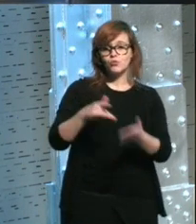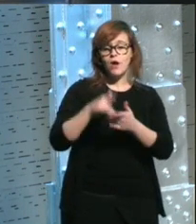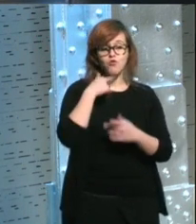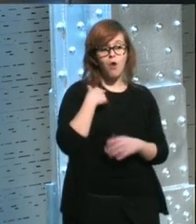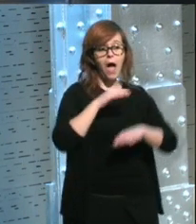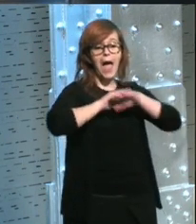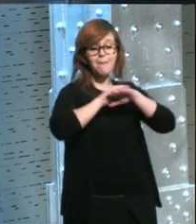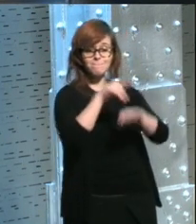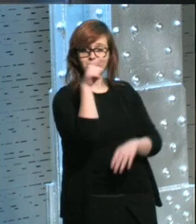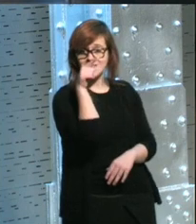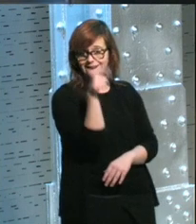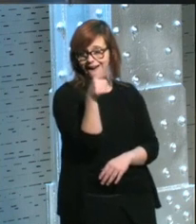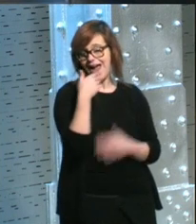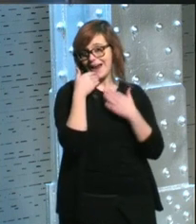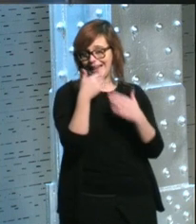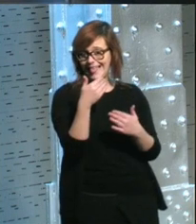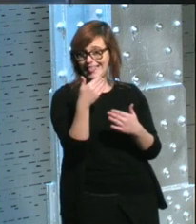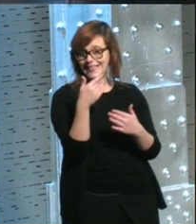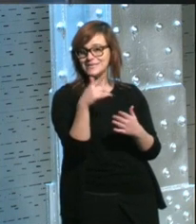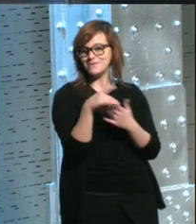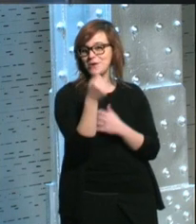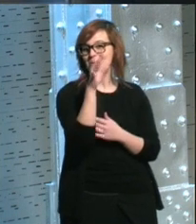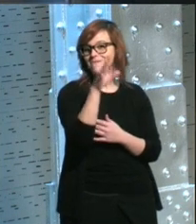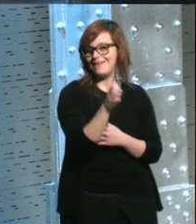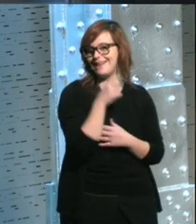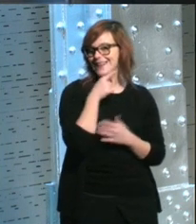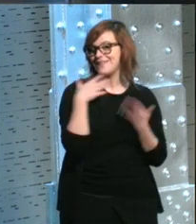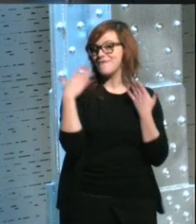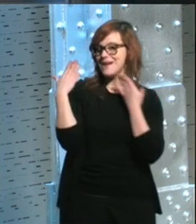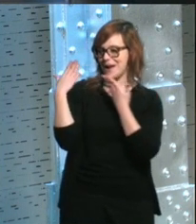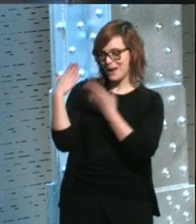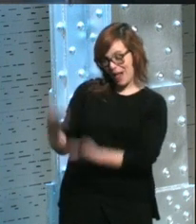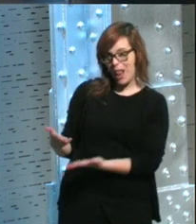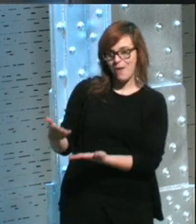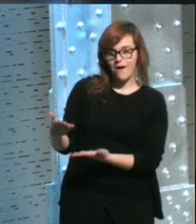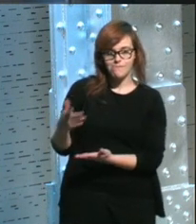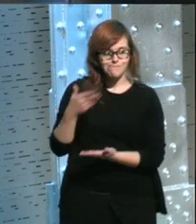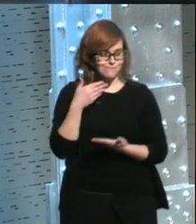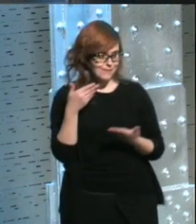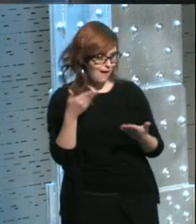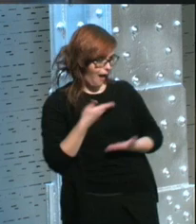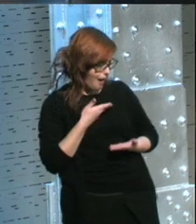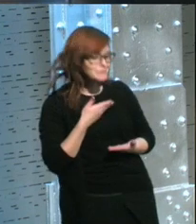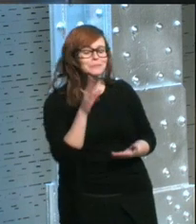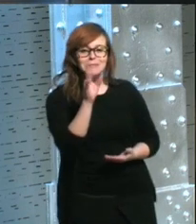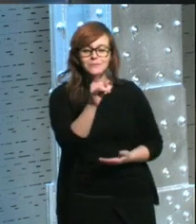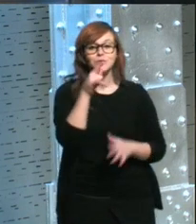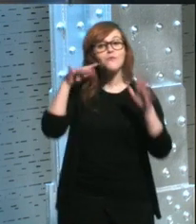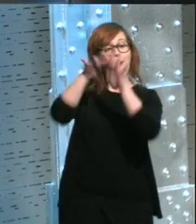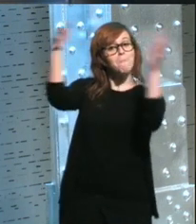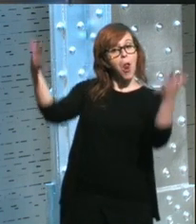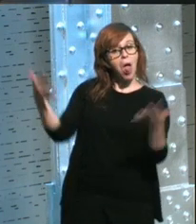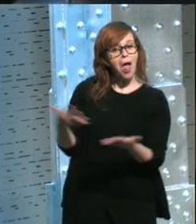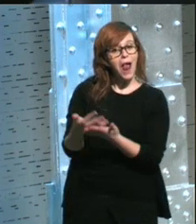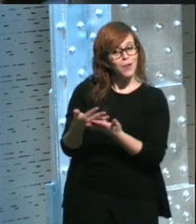amiga y te he traído un regalo. Ah, es un regalo de ADB. Sí, es un regalo que es una bola del mundo,